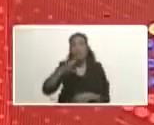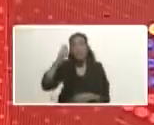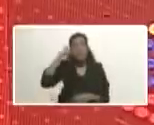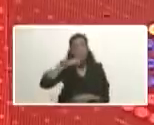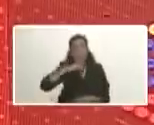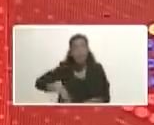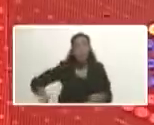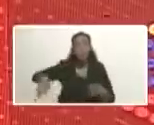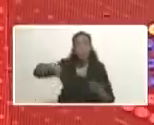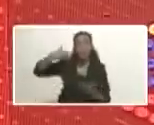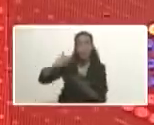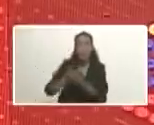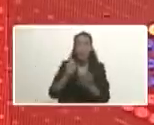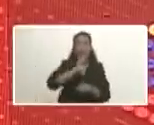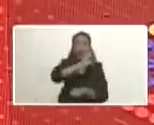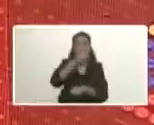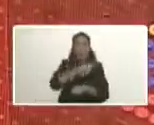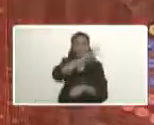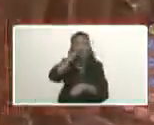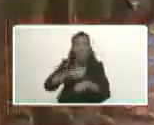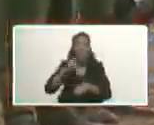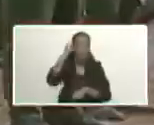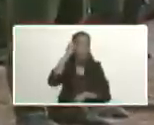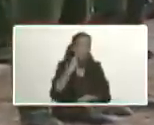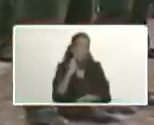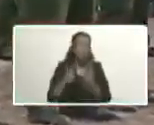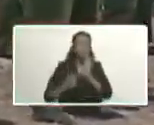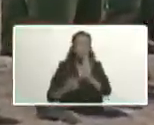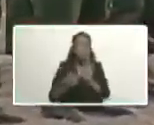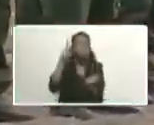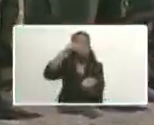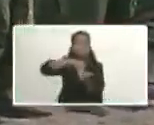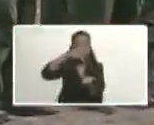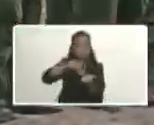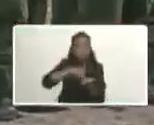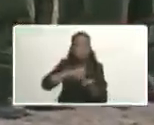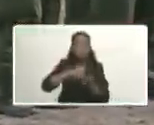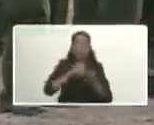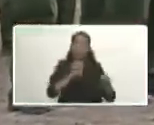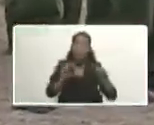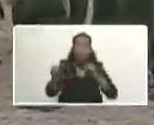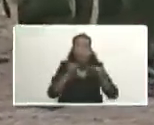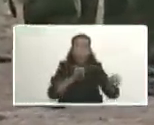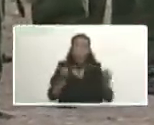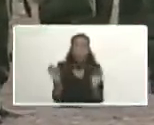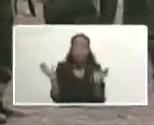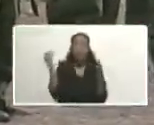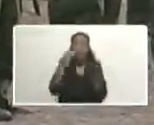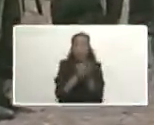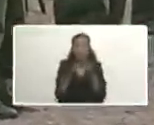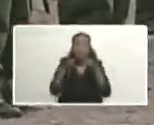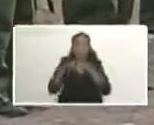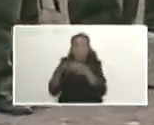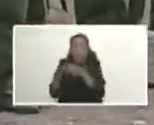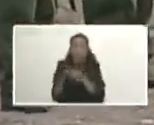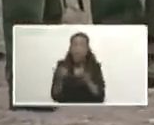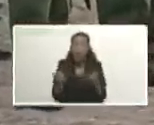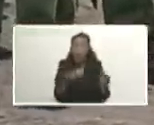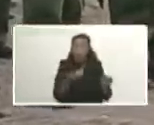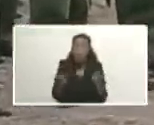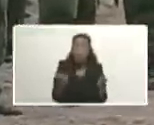del país, la Guardia Nacional Bolivariana jugó un papel importante en las operaciones de restablecimiento, control